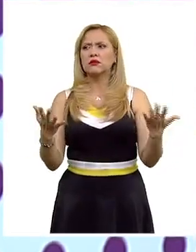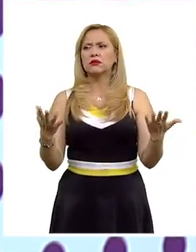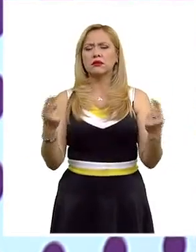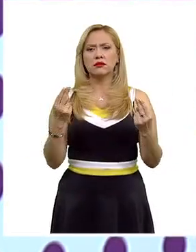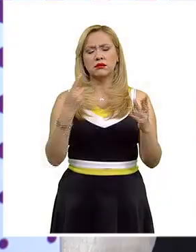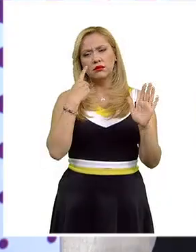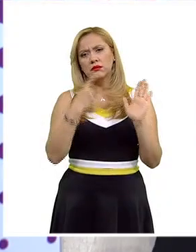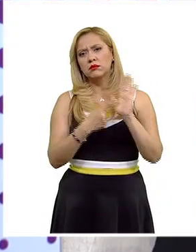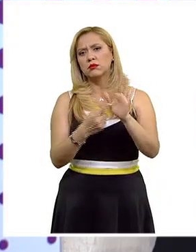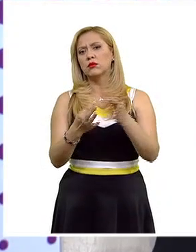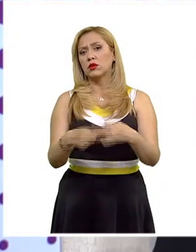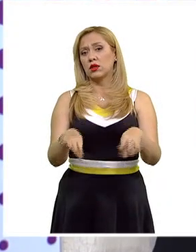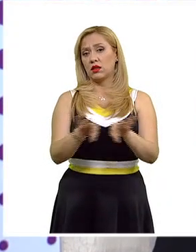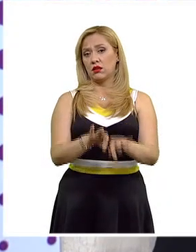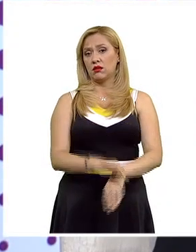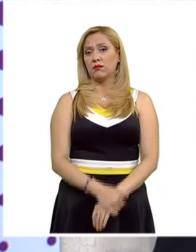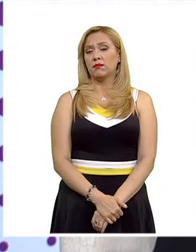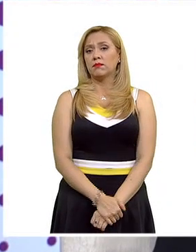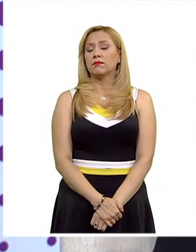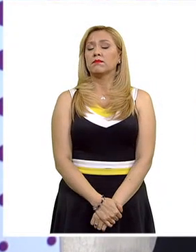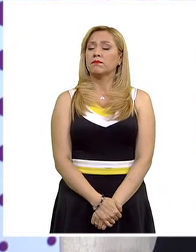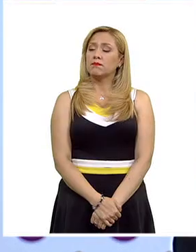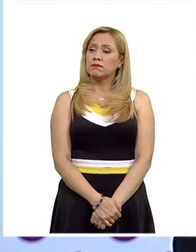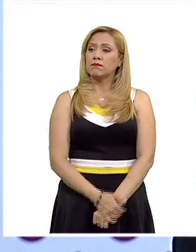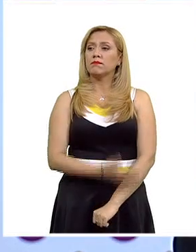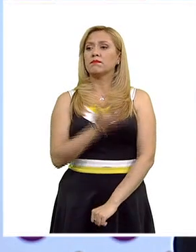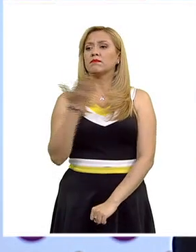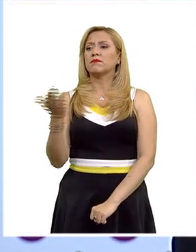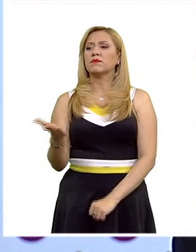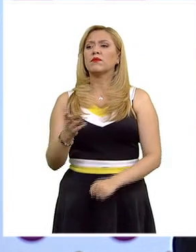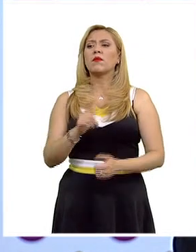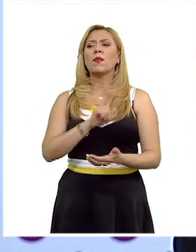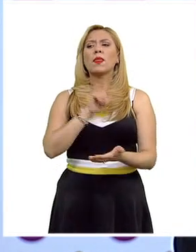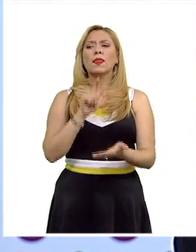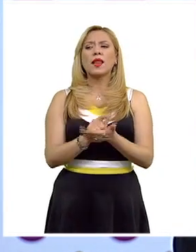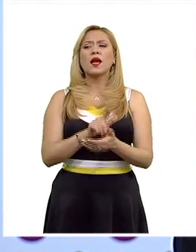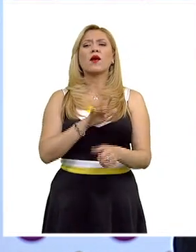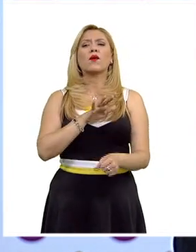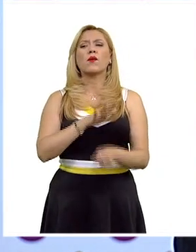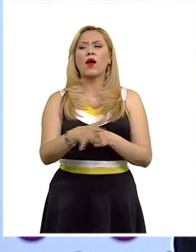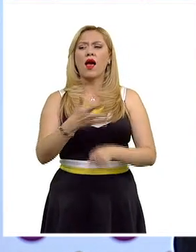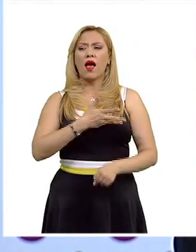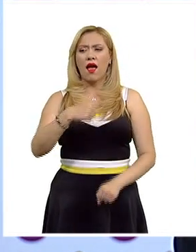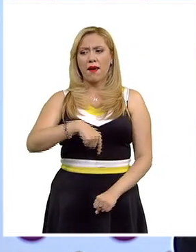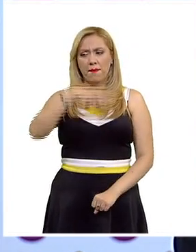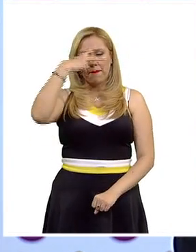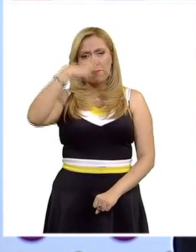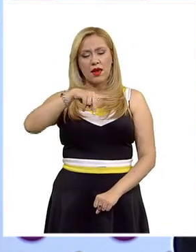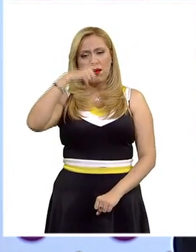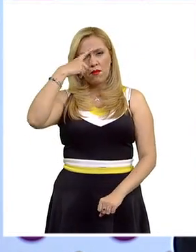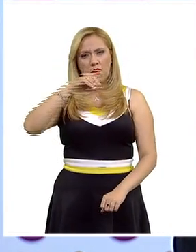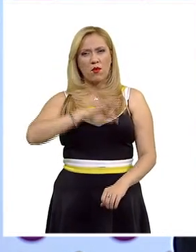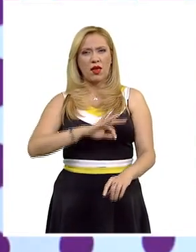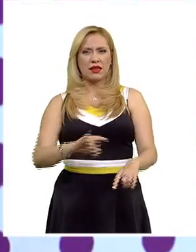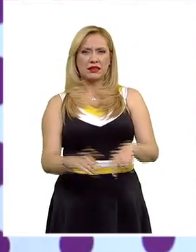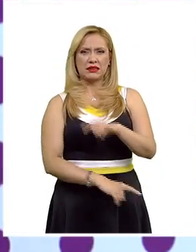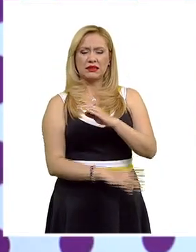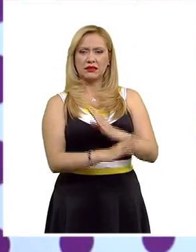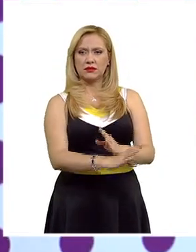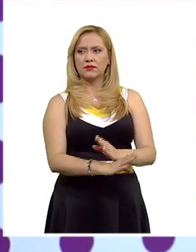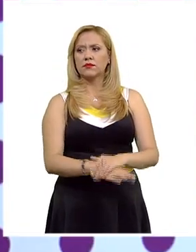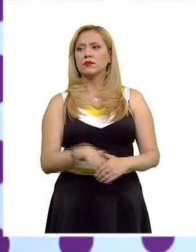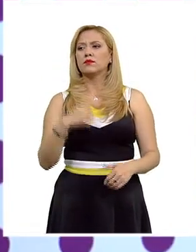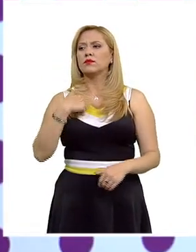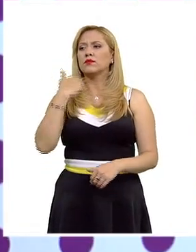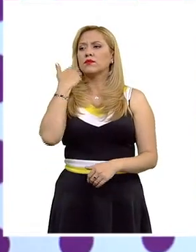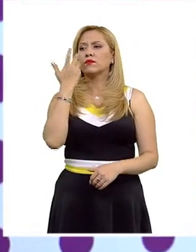de relevancia, me parece. Así es. Y Adriana, ¿qué leyes contamos en México para combatir? Pues mira, yo quisiera comentar dos